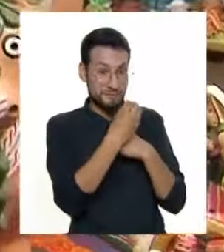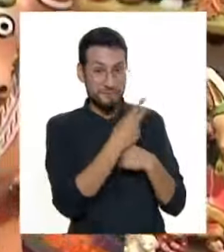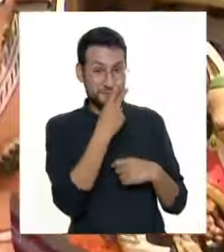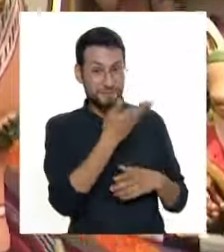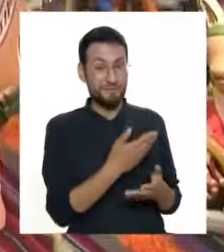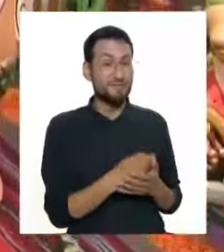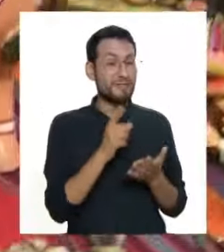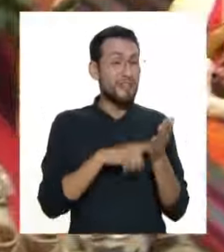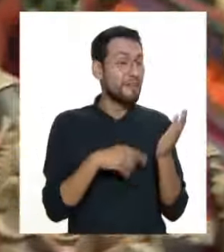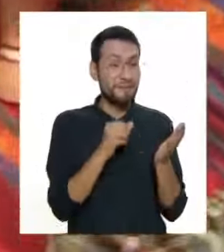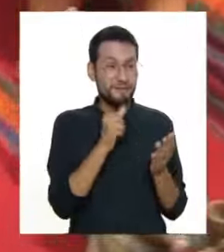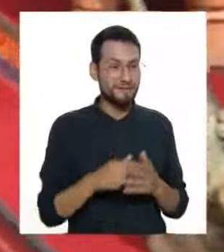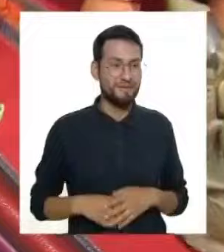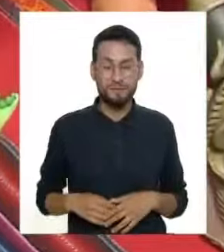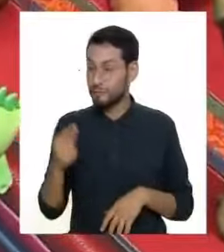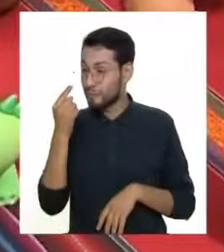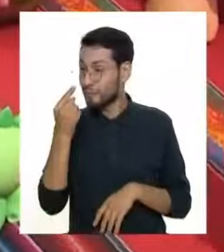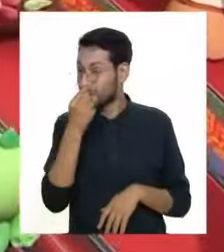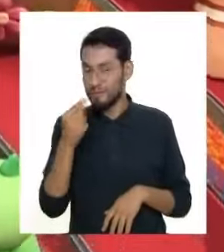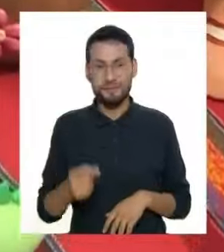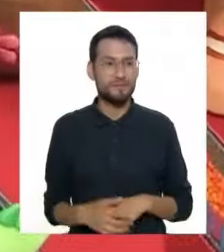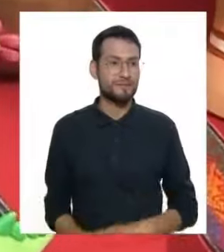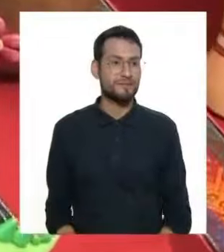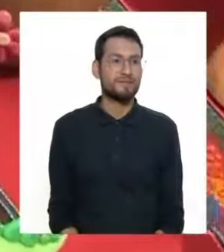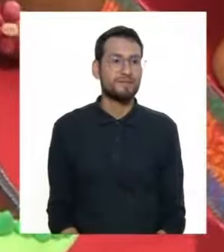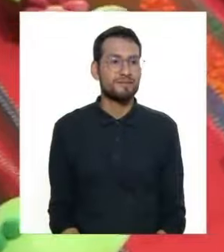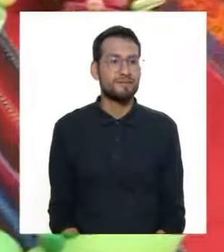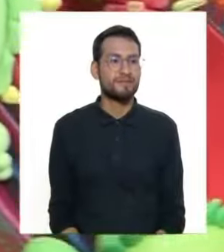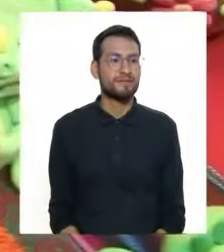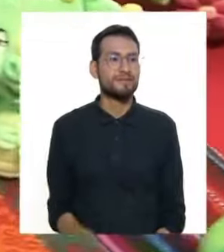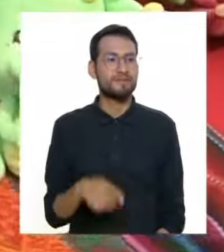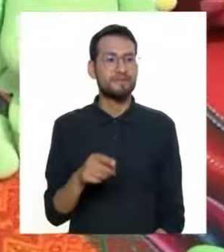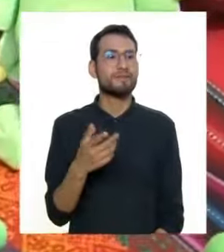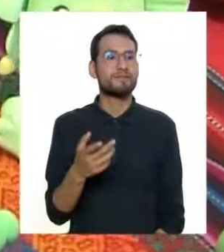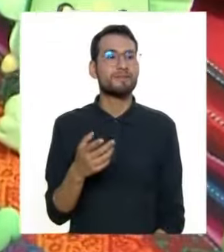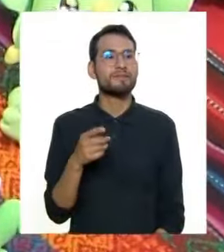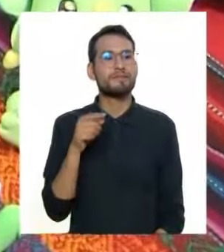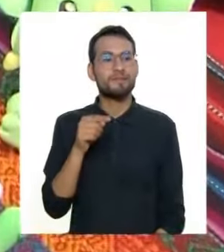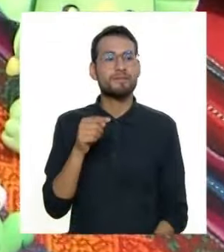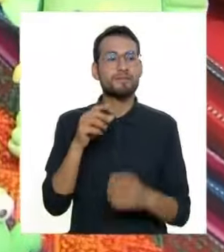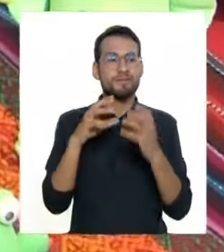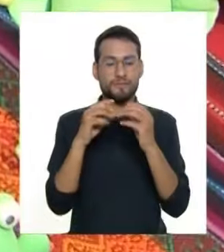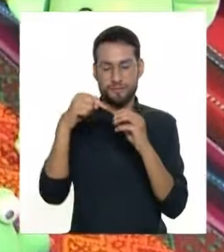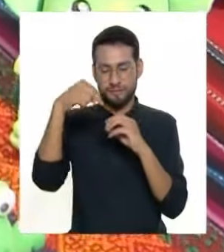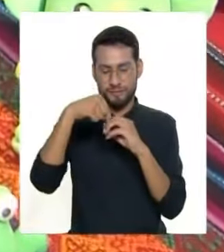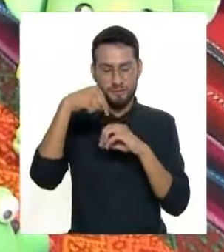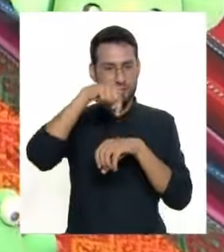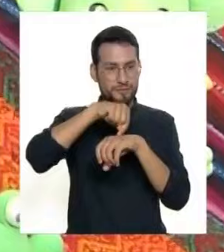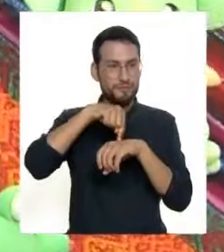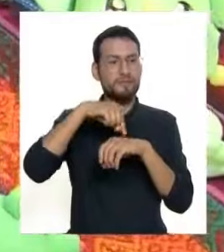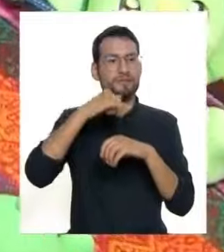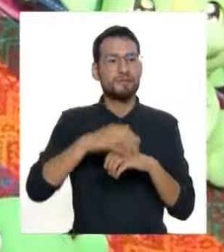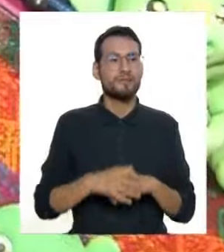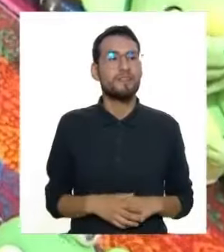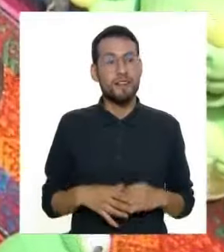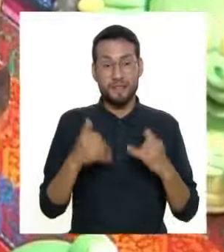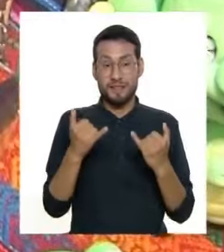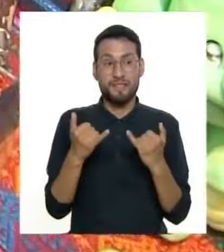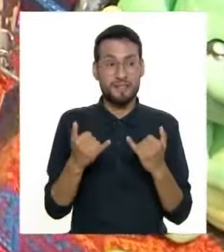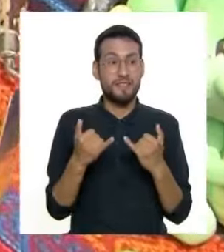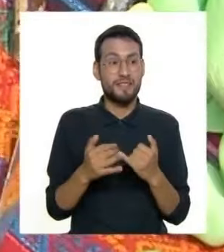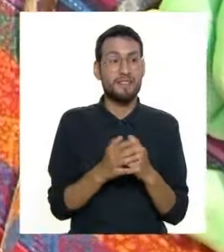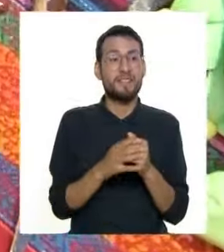A ver, ¿qué más me falta? Los ojitos. Lo vas a echar pegamento aquí en cada huequito y vas a colocar las perlitas. Ya, así que vamos a